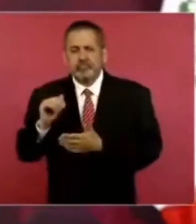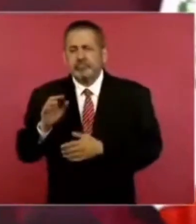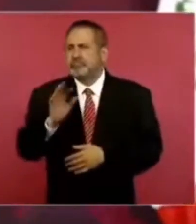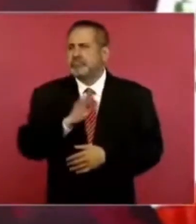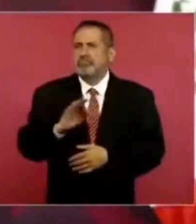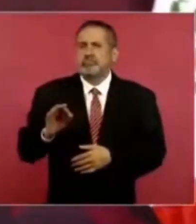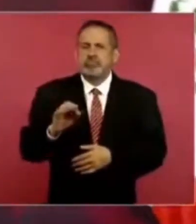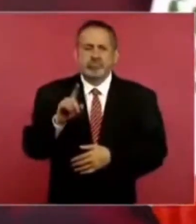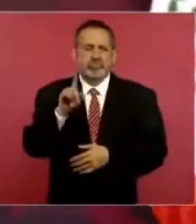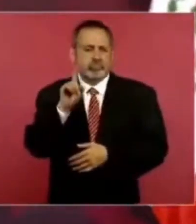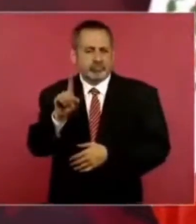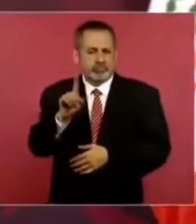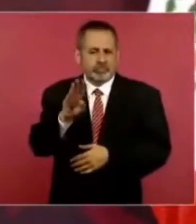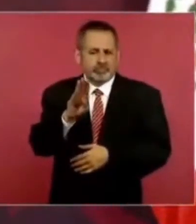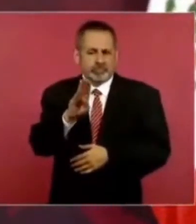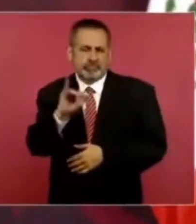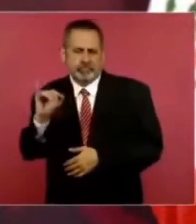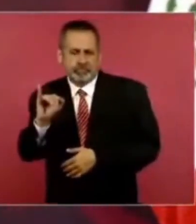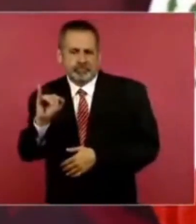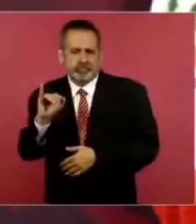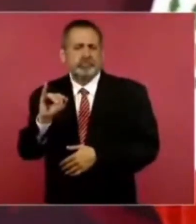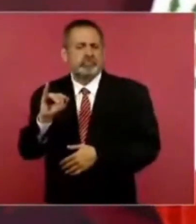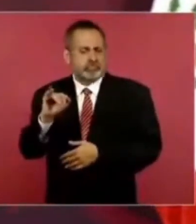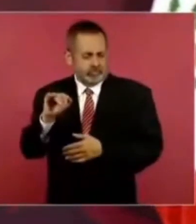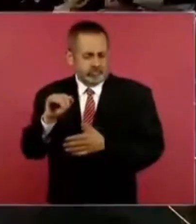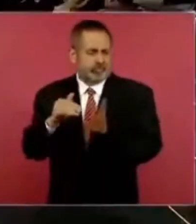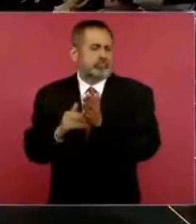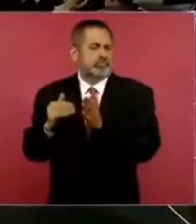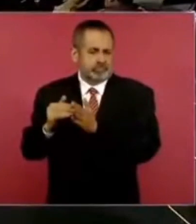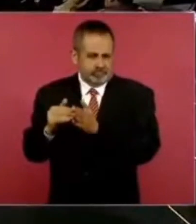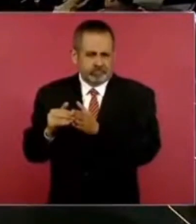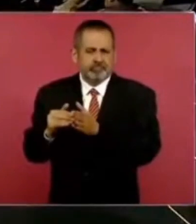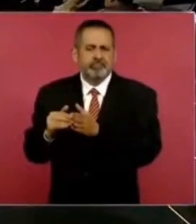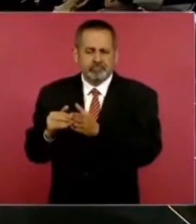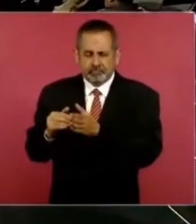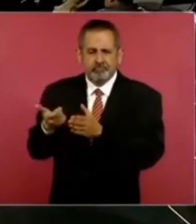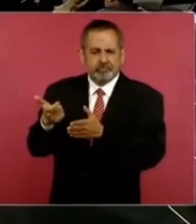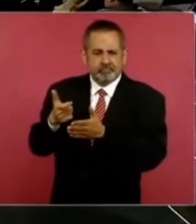como 1 billón de pesos.